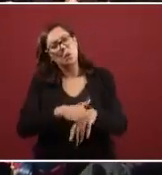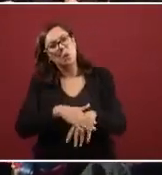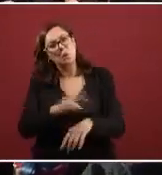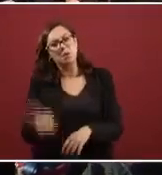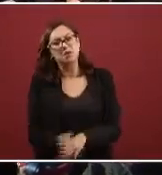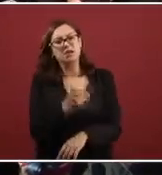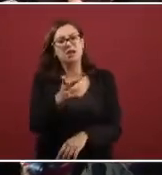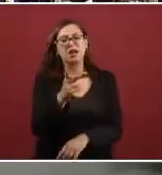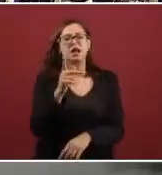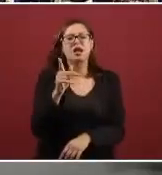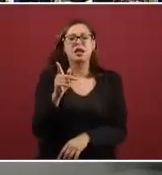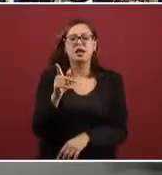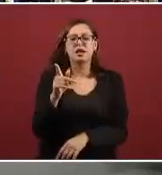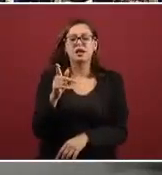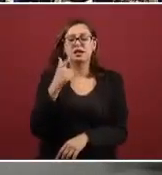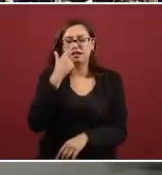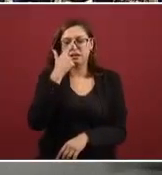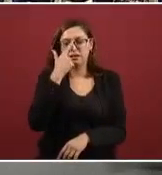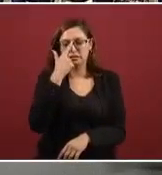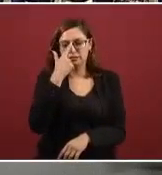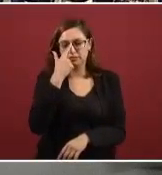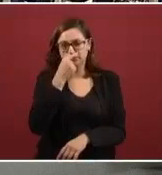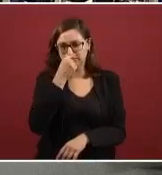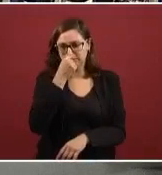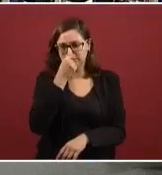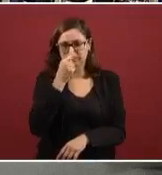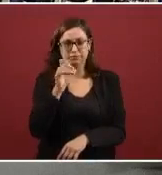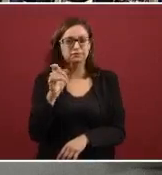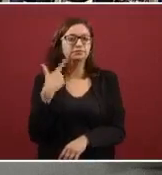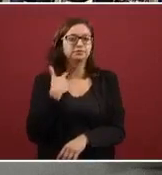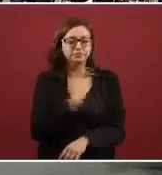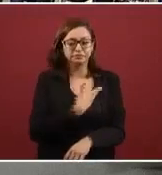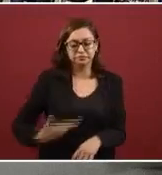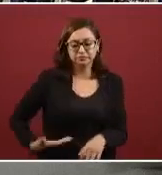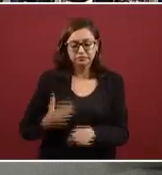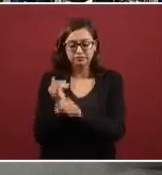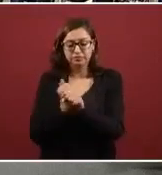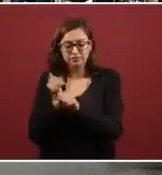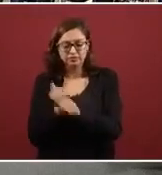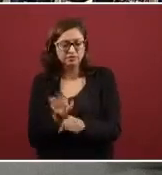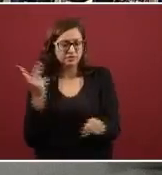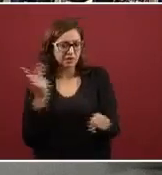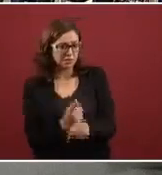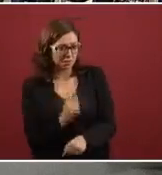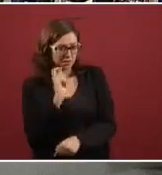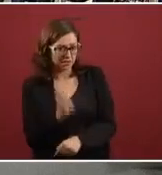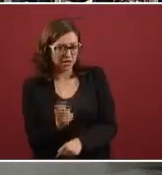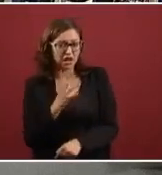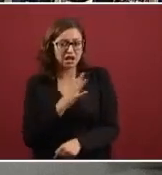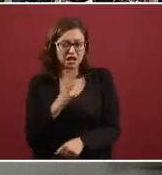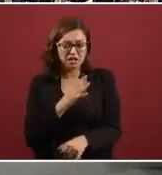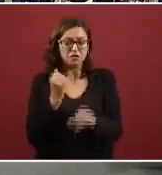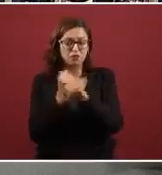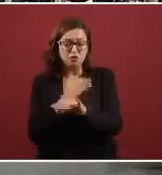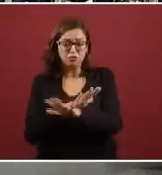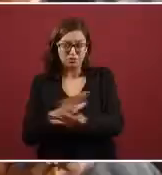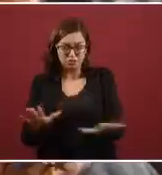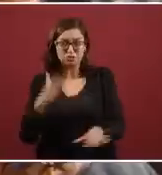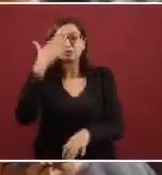el titular de la… No hemos cambiado. Mire, ¿qué está pasando si ya tiene información sobre